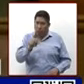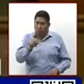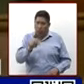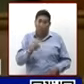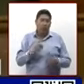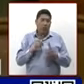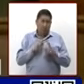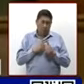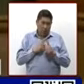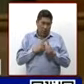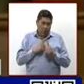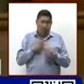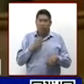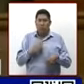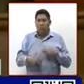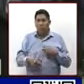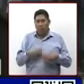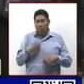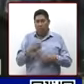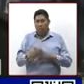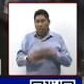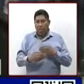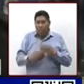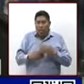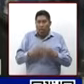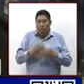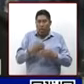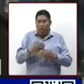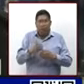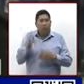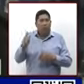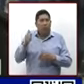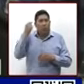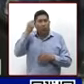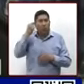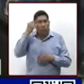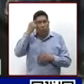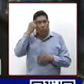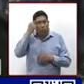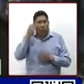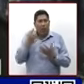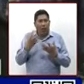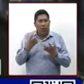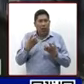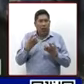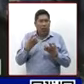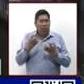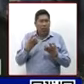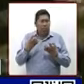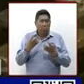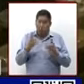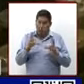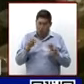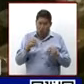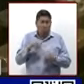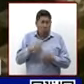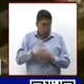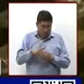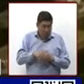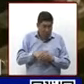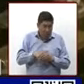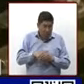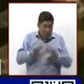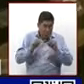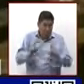primera y principal amenaza del proceso de elección judicial es el gobierno como tal. Quiere mantener ese parapoder que es los